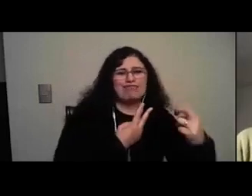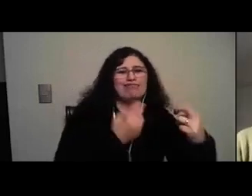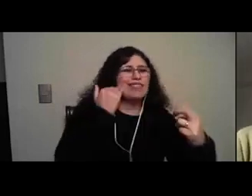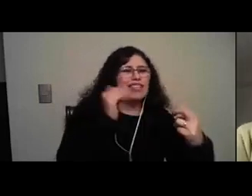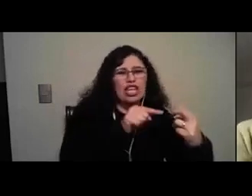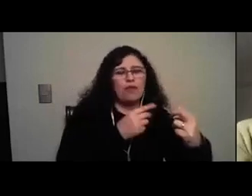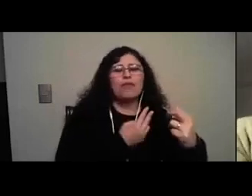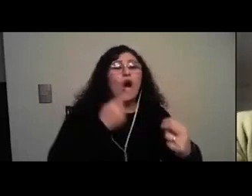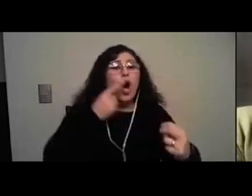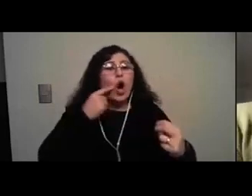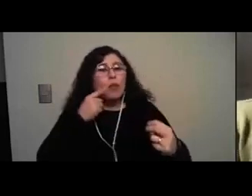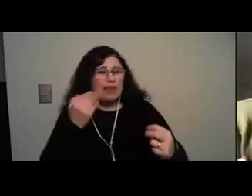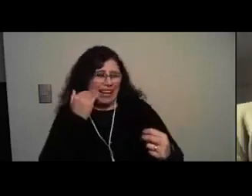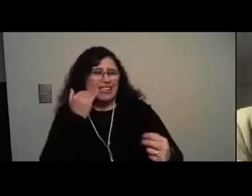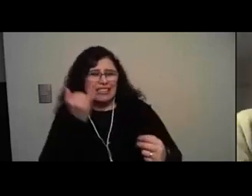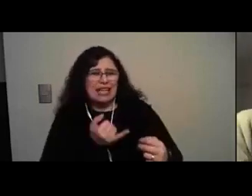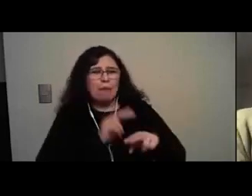porque tenían más ok. fuerza,